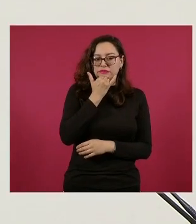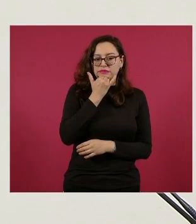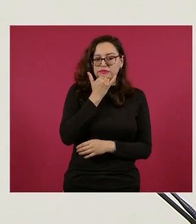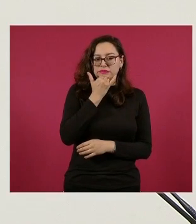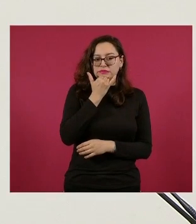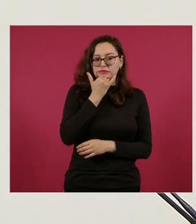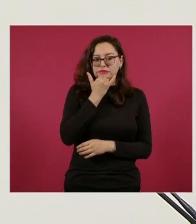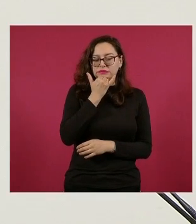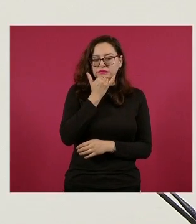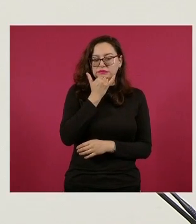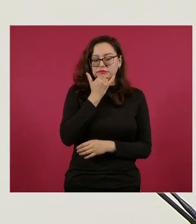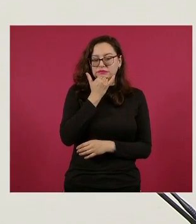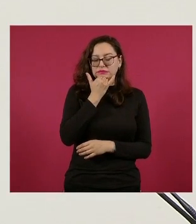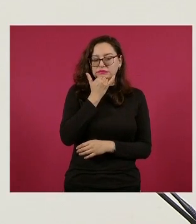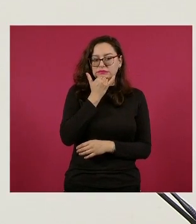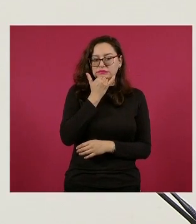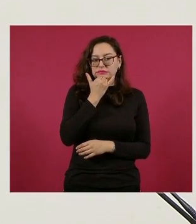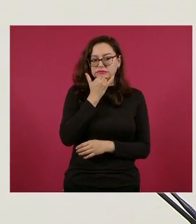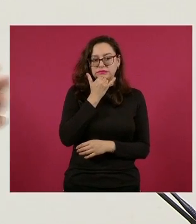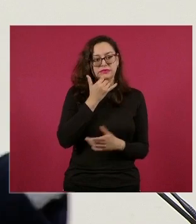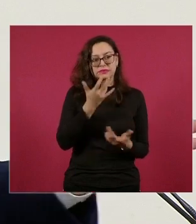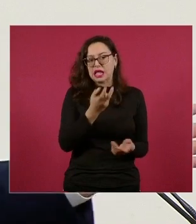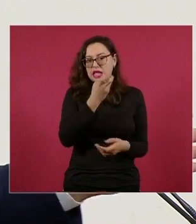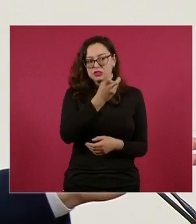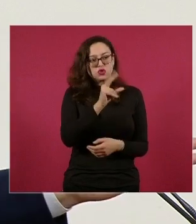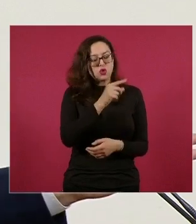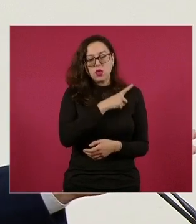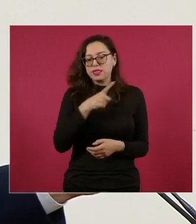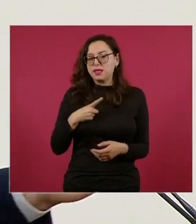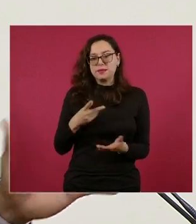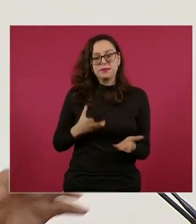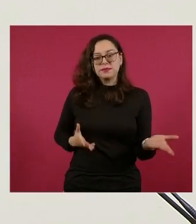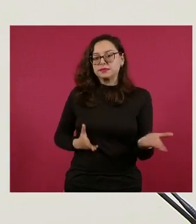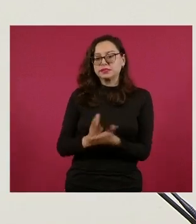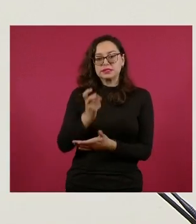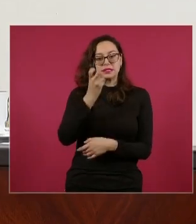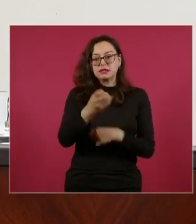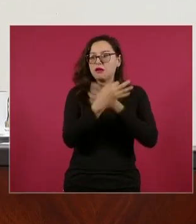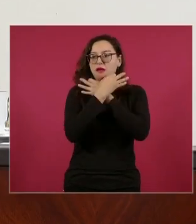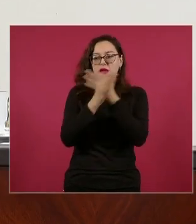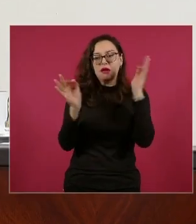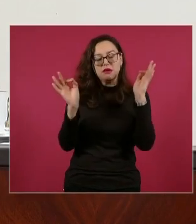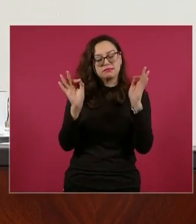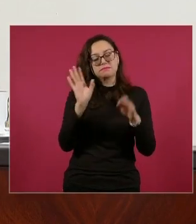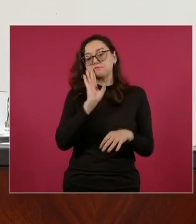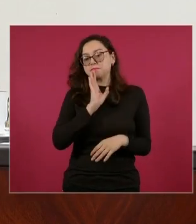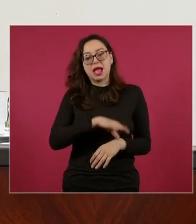al señor Blinken, pero eso no les corresponde.